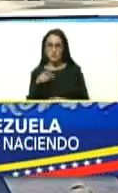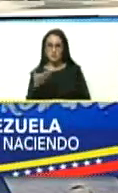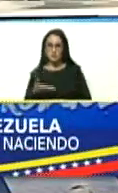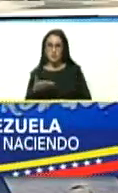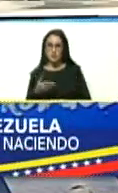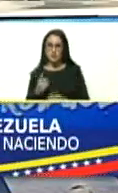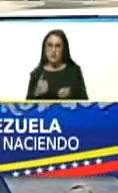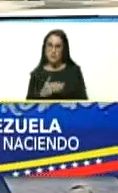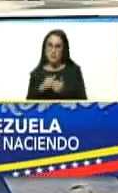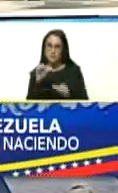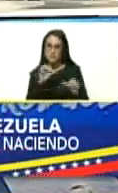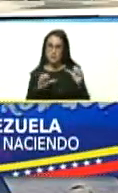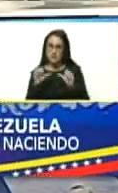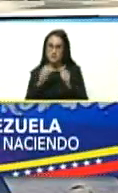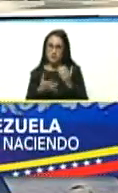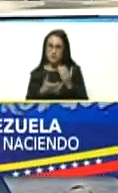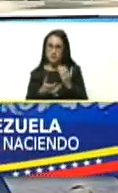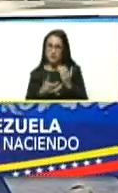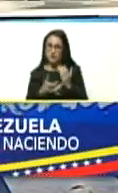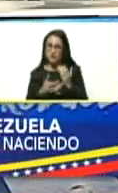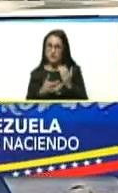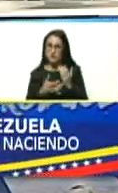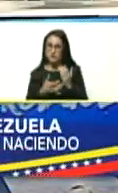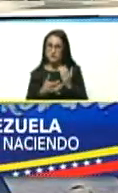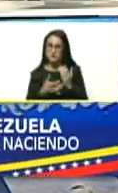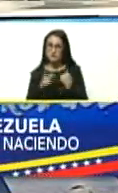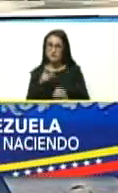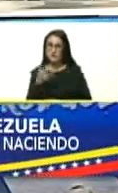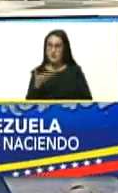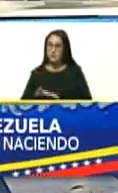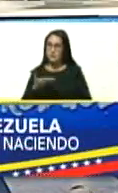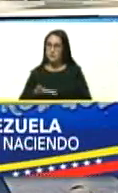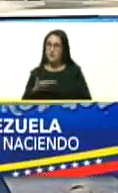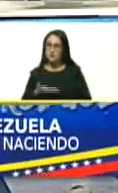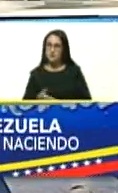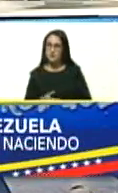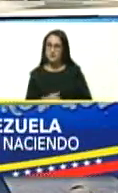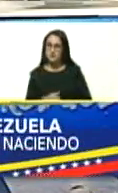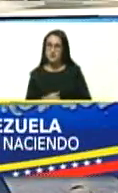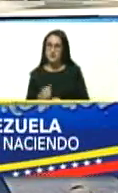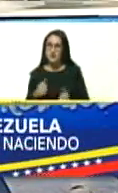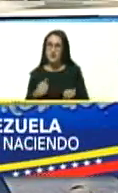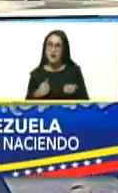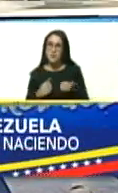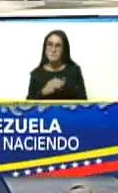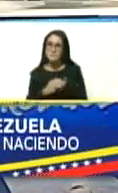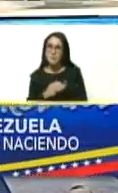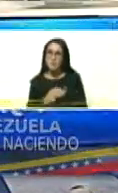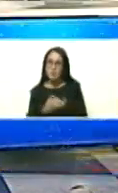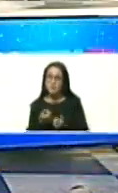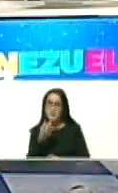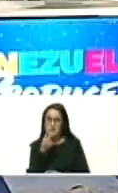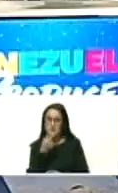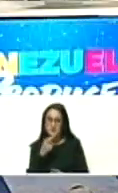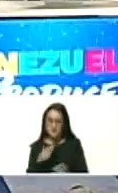del apoyo científico, técnico, fundamental, del apoyo con